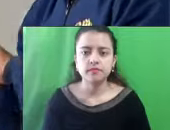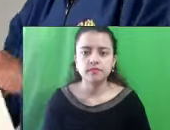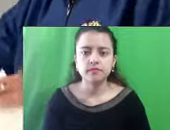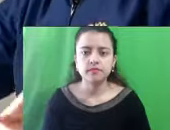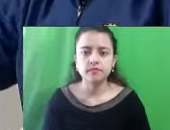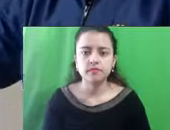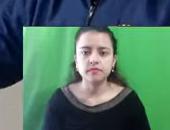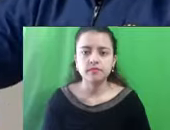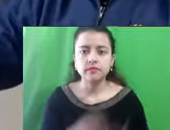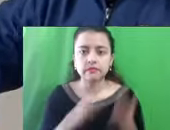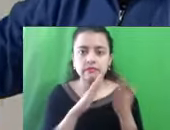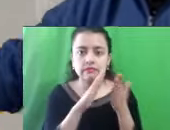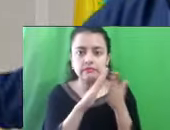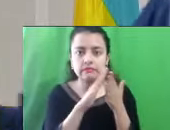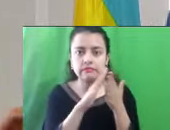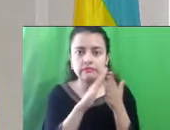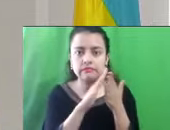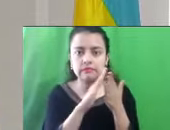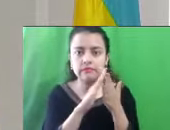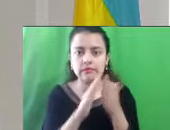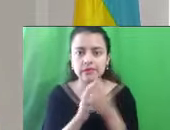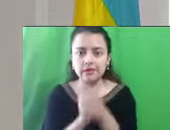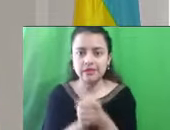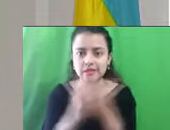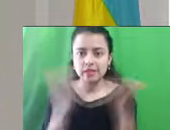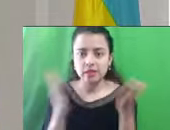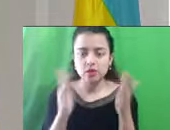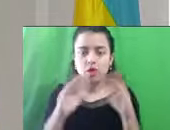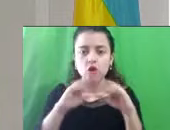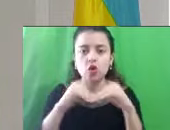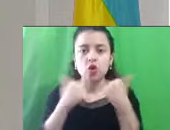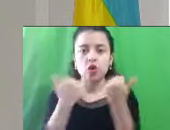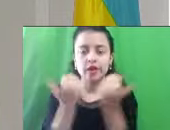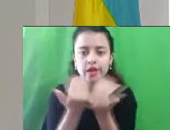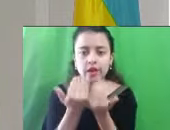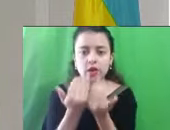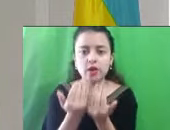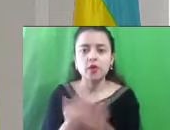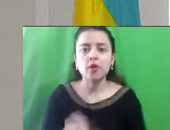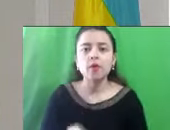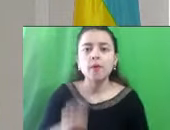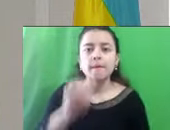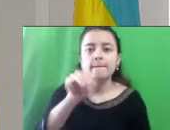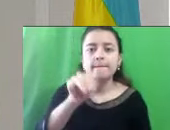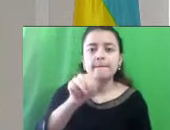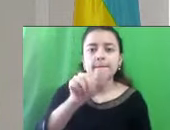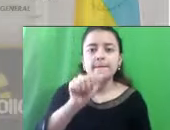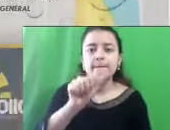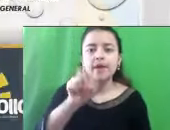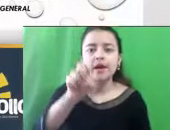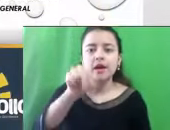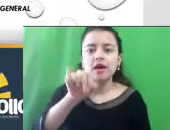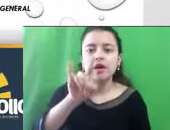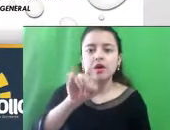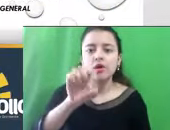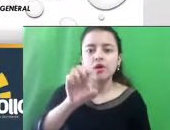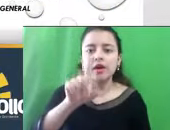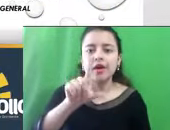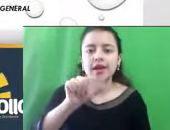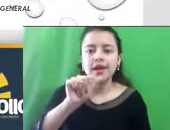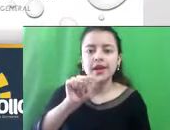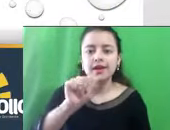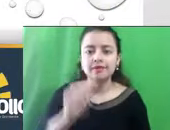Perdón, queremos dar un saludo especial al Colegio Manuel Ayala de Gaitán, que nos está acompañando en esta mañana. Muchísimas gracias por la asistencia. Continúo